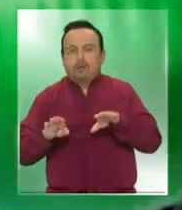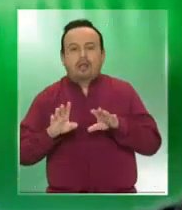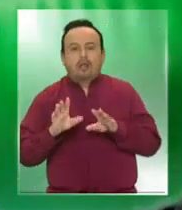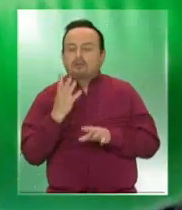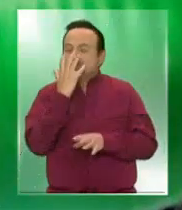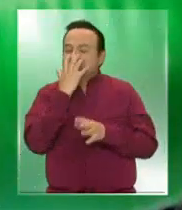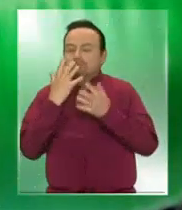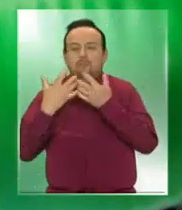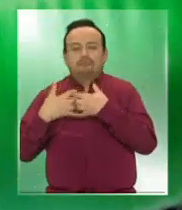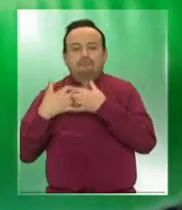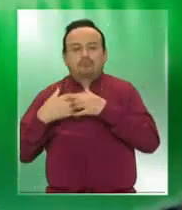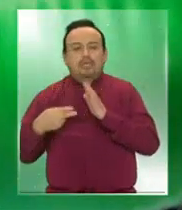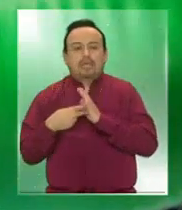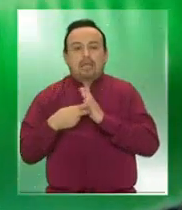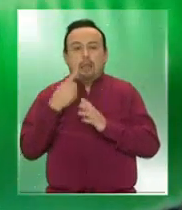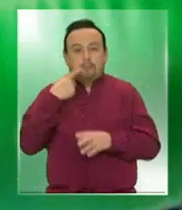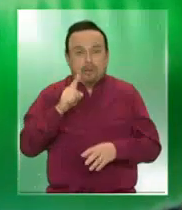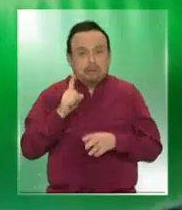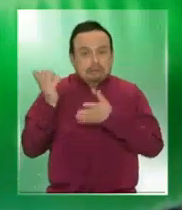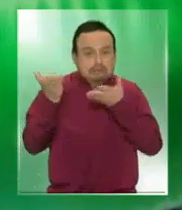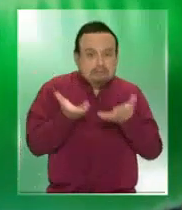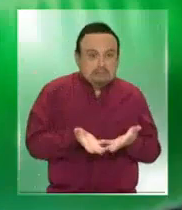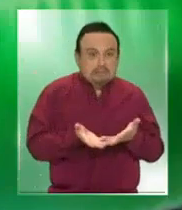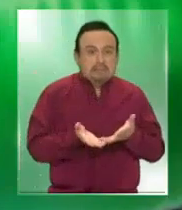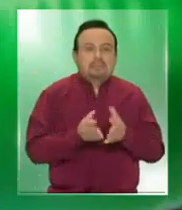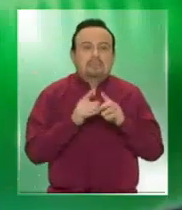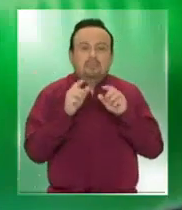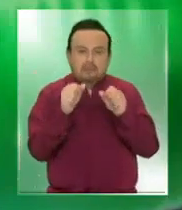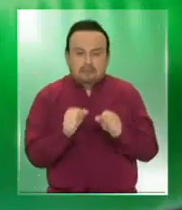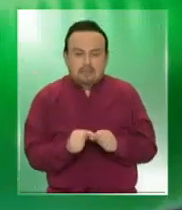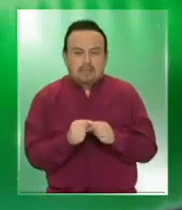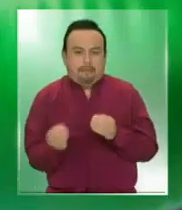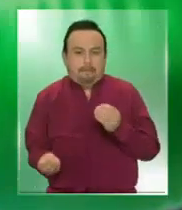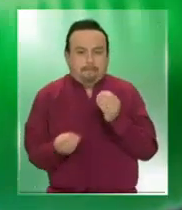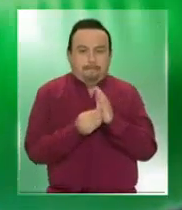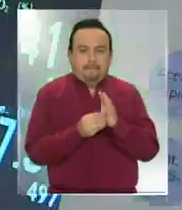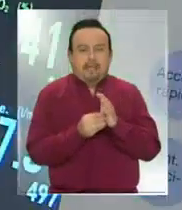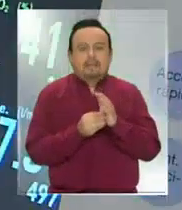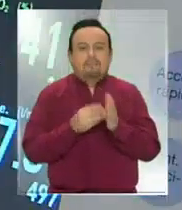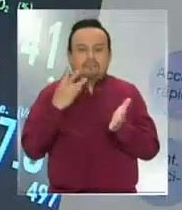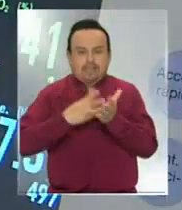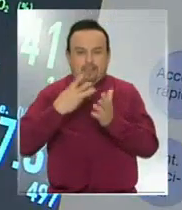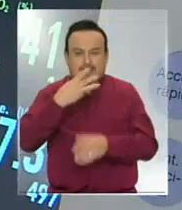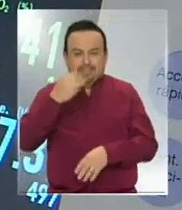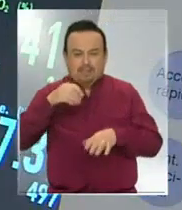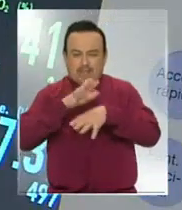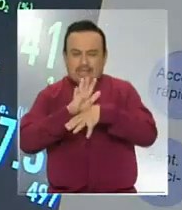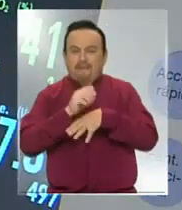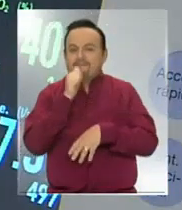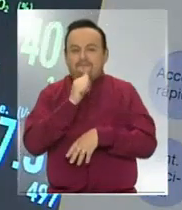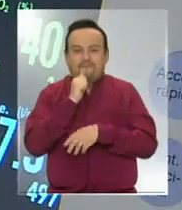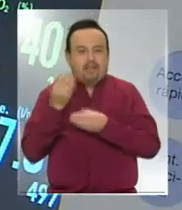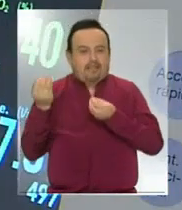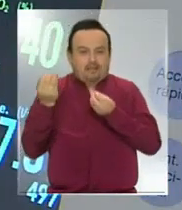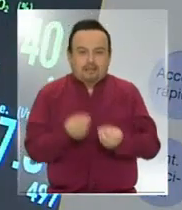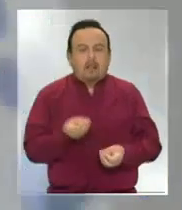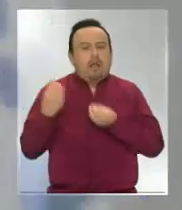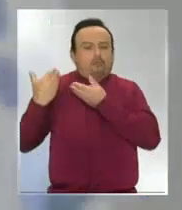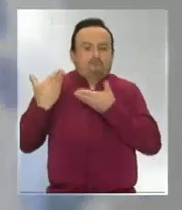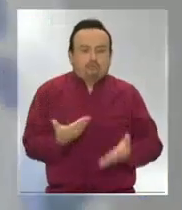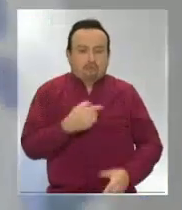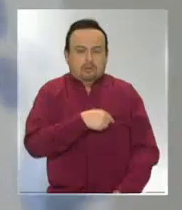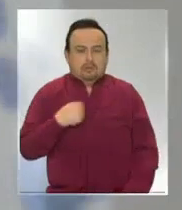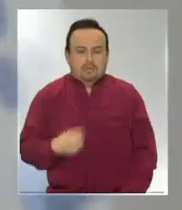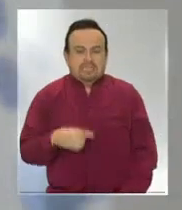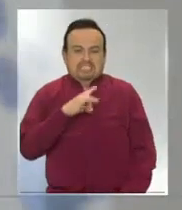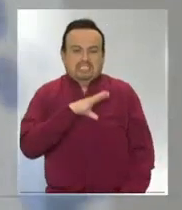se llegará a contar con 3.315, pero esos equipos extras aún no se encuentran en manos del MINSAL. Una donación hecha por China